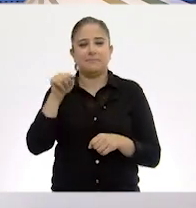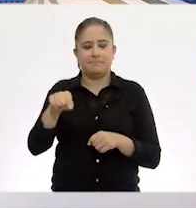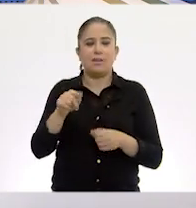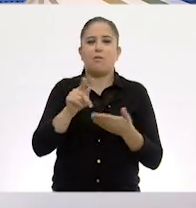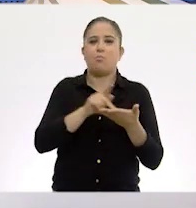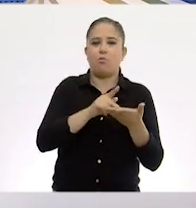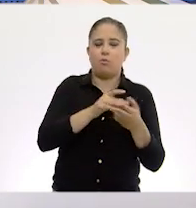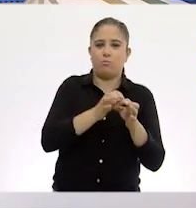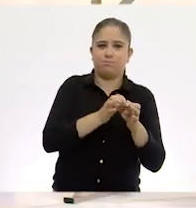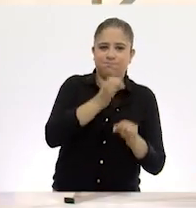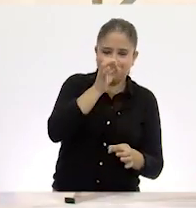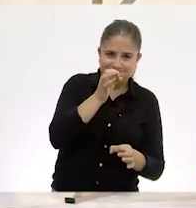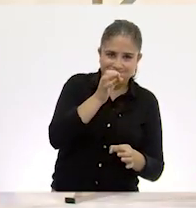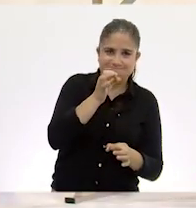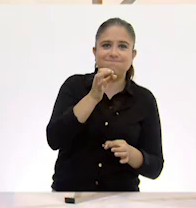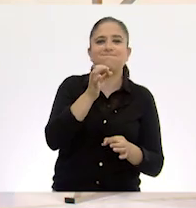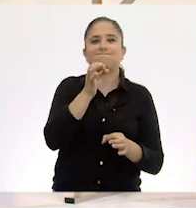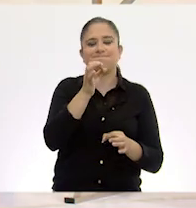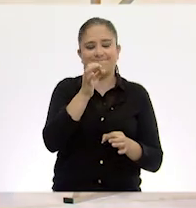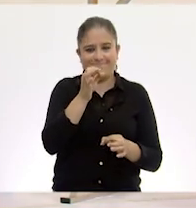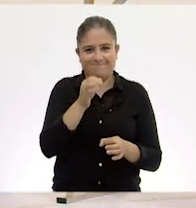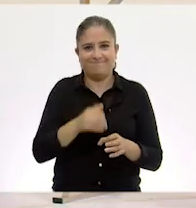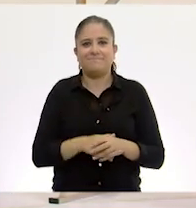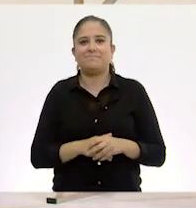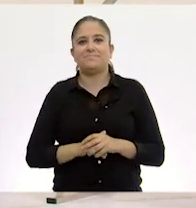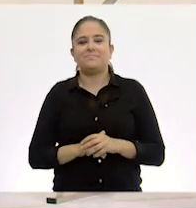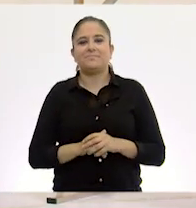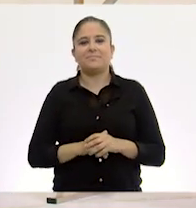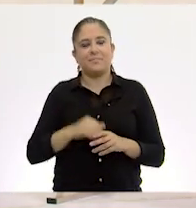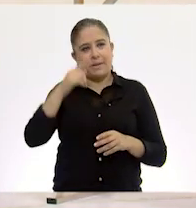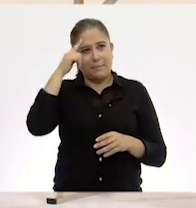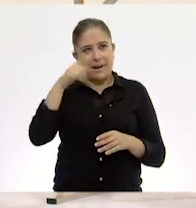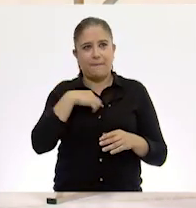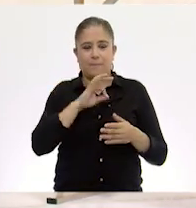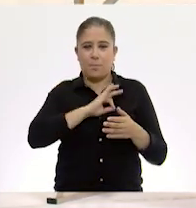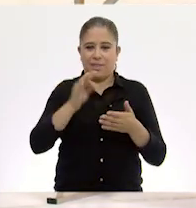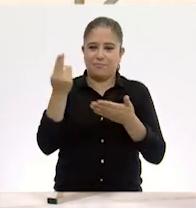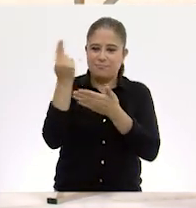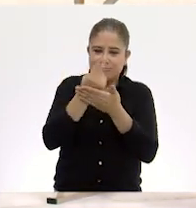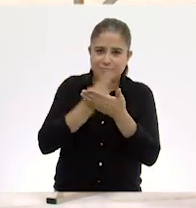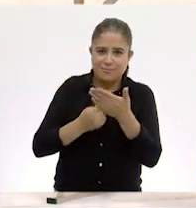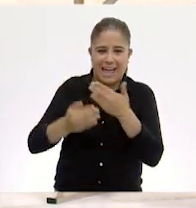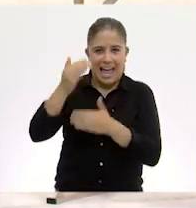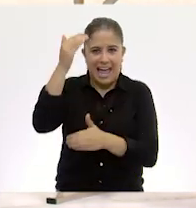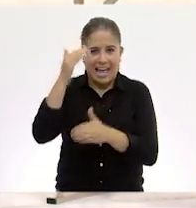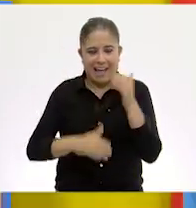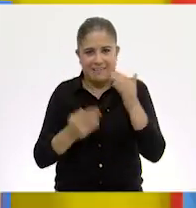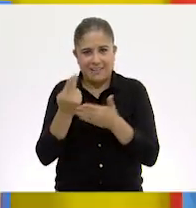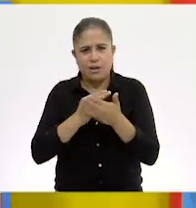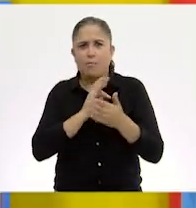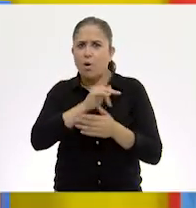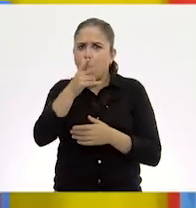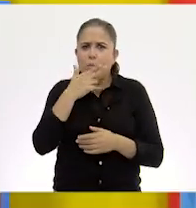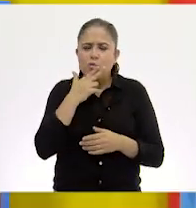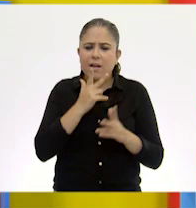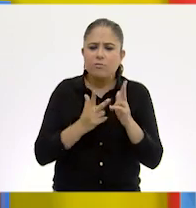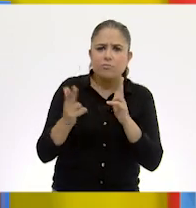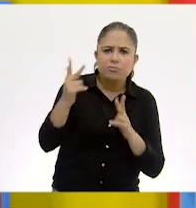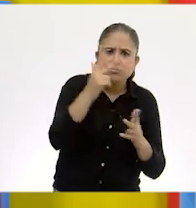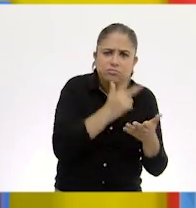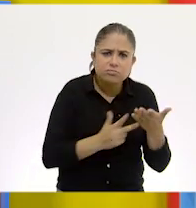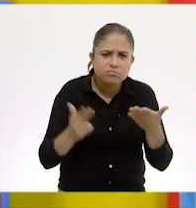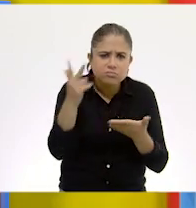Plumones. ¿Plumones? ¿Qué hay? Plumones. Para poderlo terminar. Exactamente. Pueden ser recortes también. Pueden para ser poder recortes. Okay.